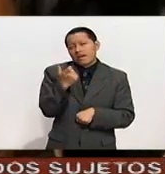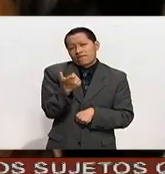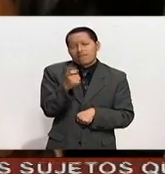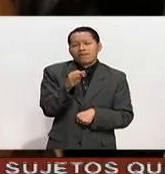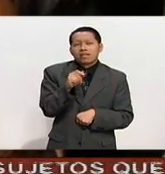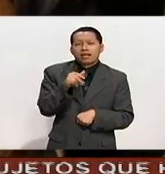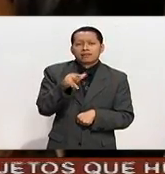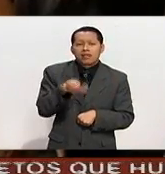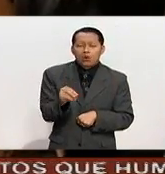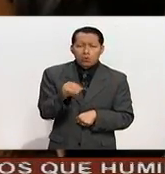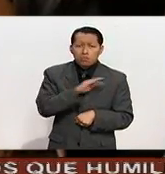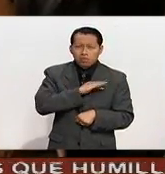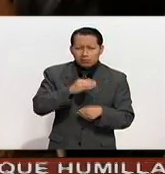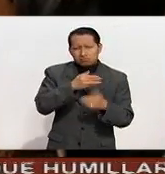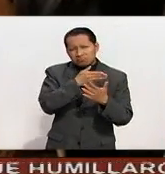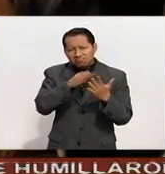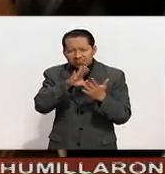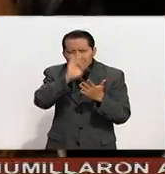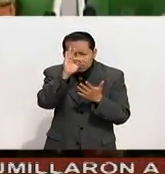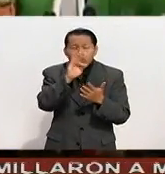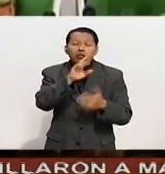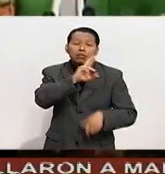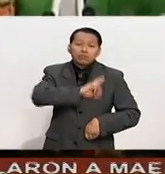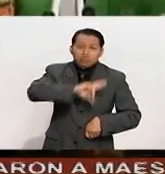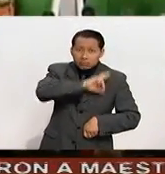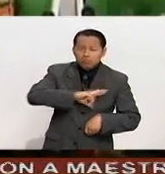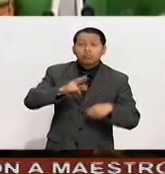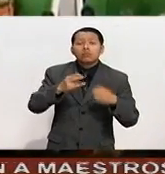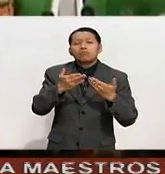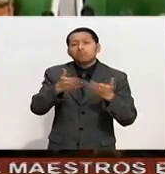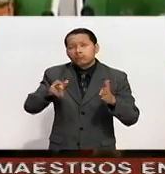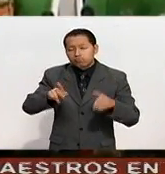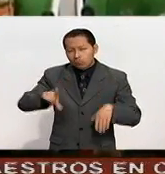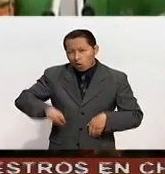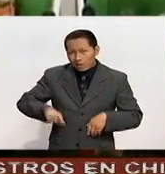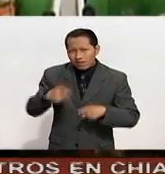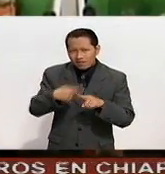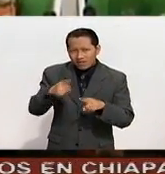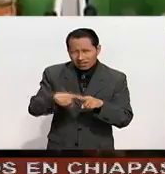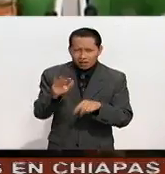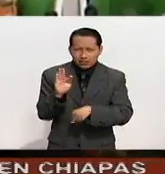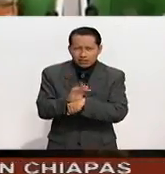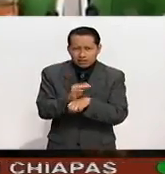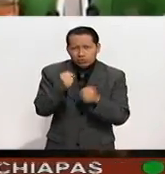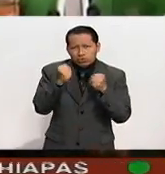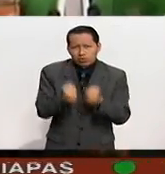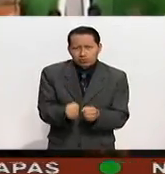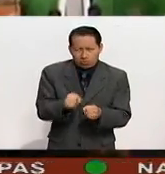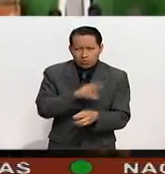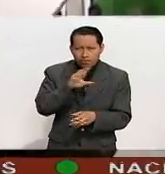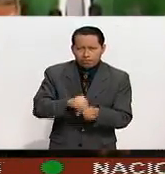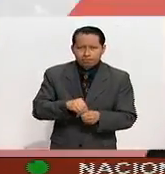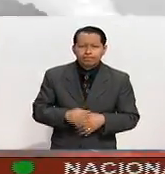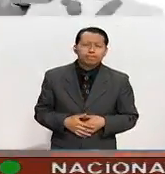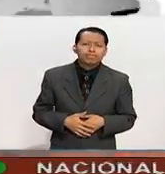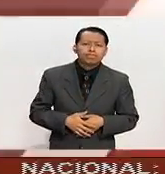mediante estrategias entre los sectores público y privado, procurando preservar la solidez y estabilidad del propio sistema.